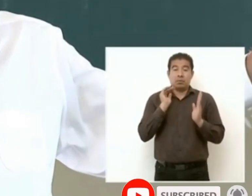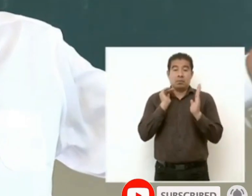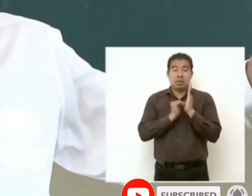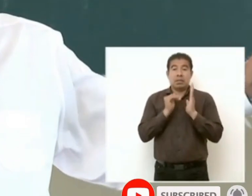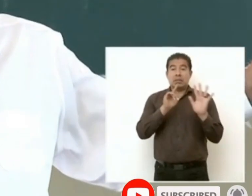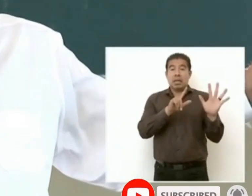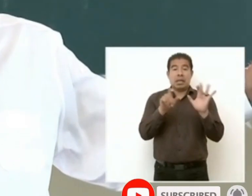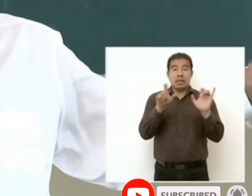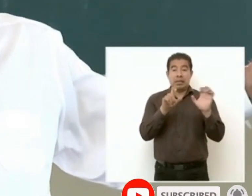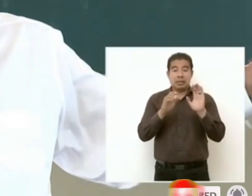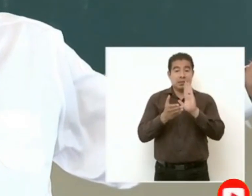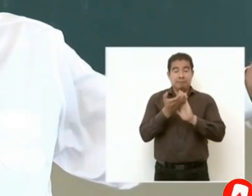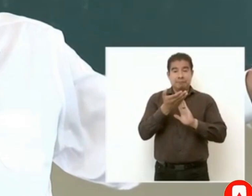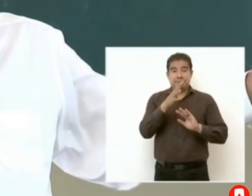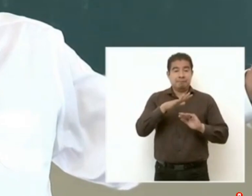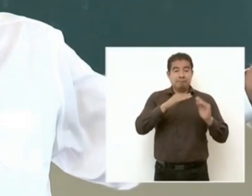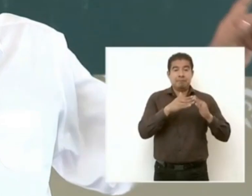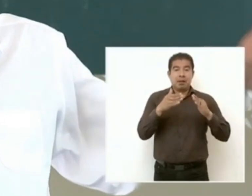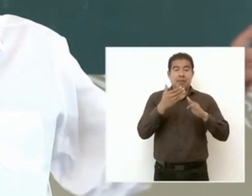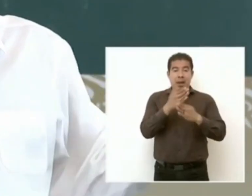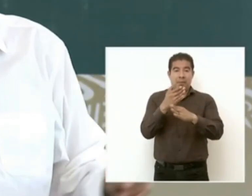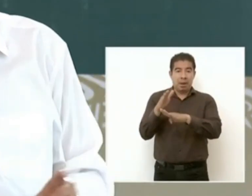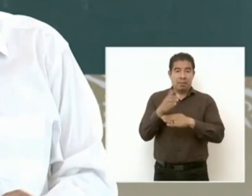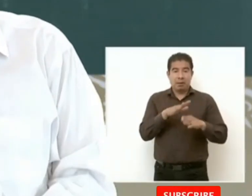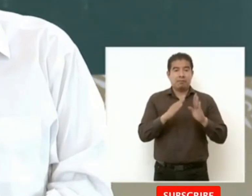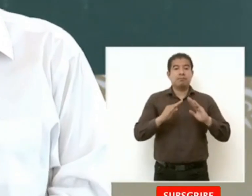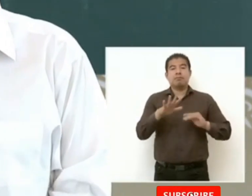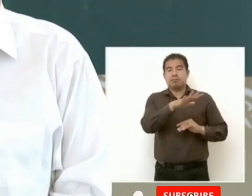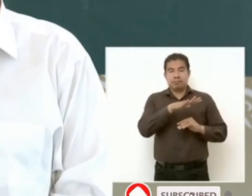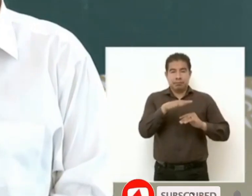2,700 sucursales. Aquí en Chiapas